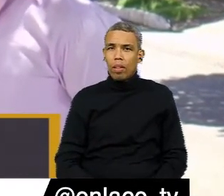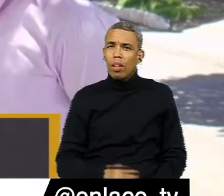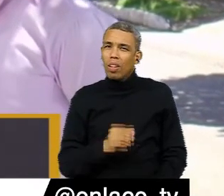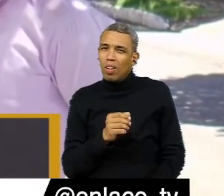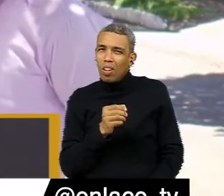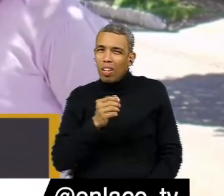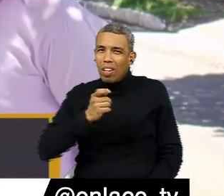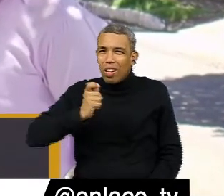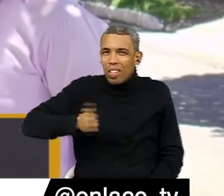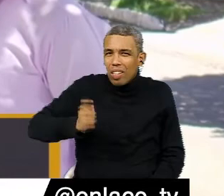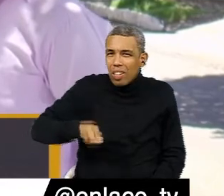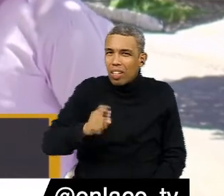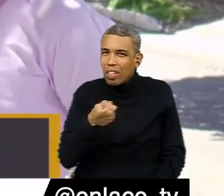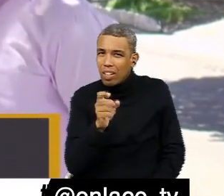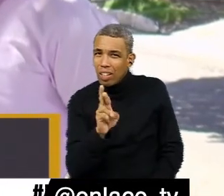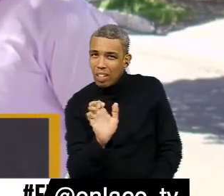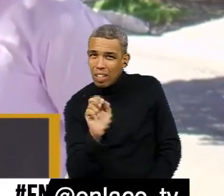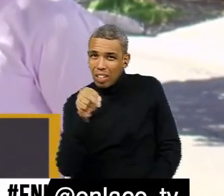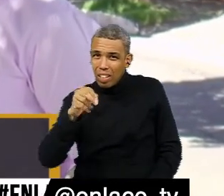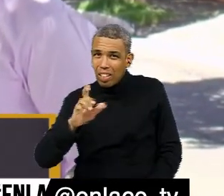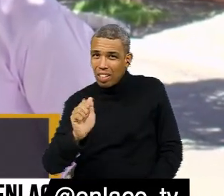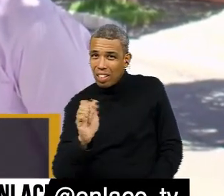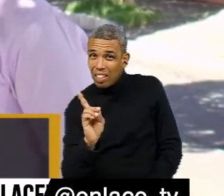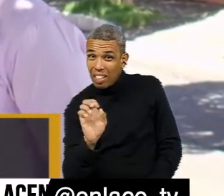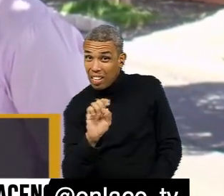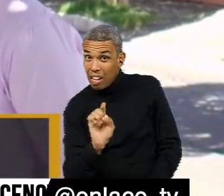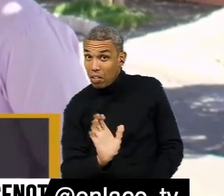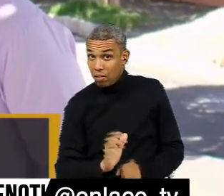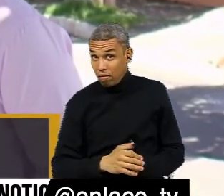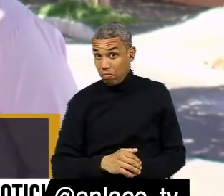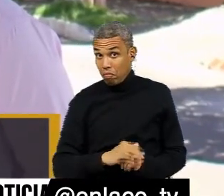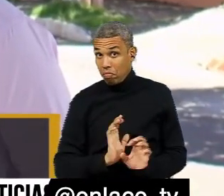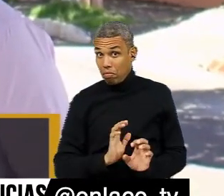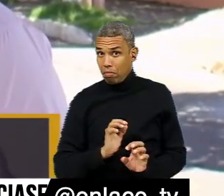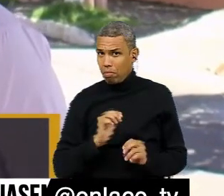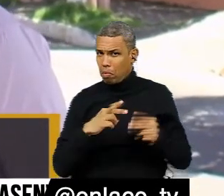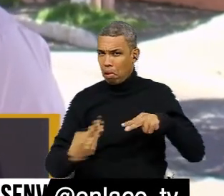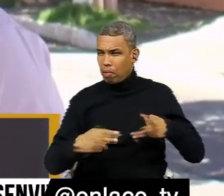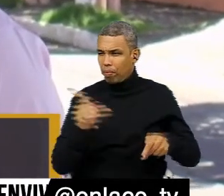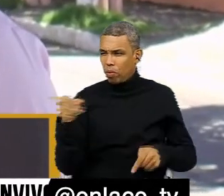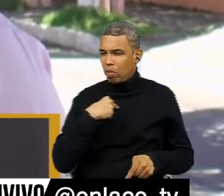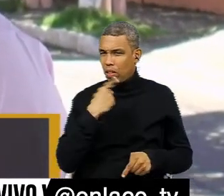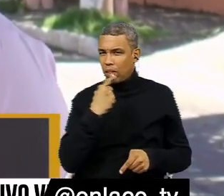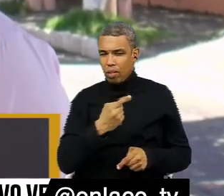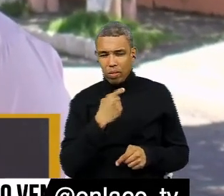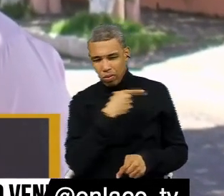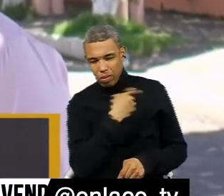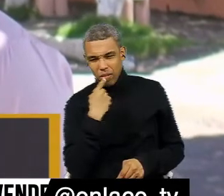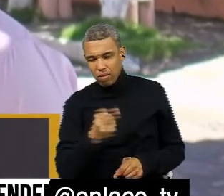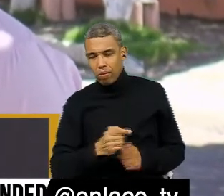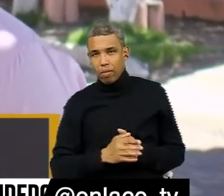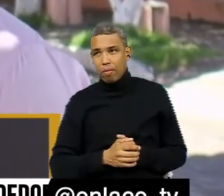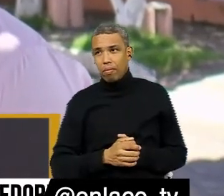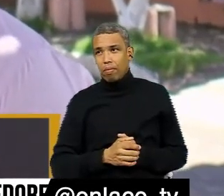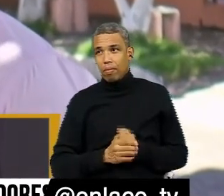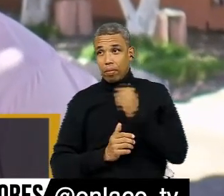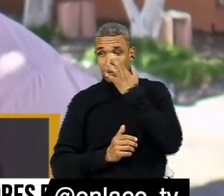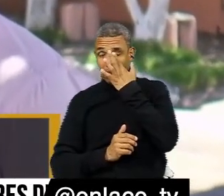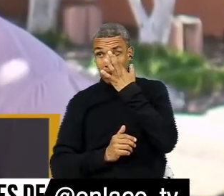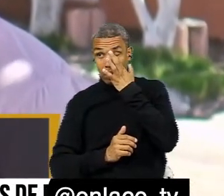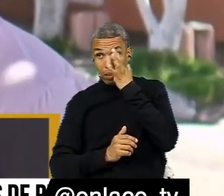doctor Gutiérrez, ¿qué responde? Bueno, invitarlo a que vaya y le diga a los magistrados que la acción popular que ellos ya admitieron es inepta para que la